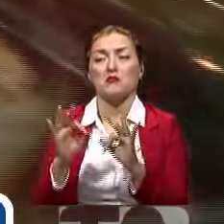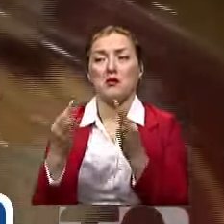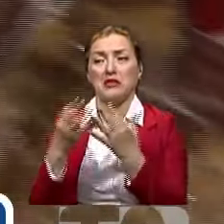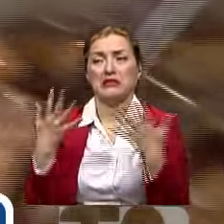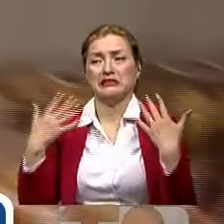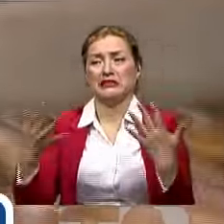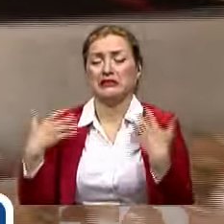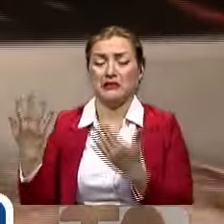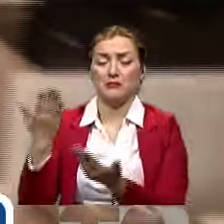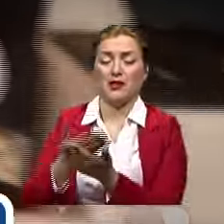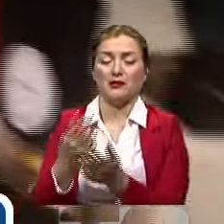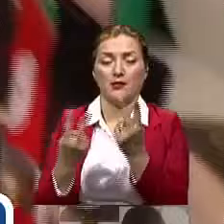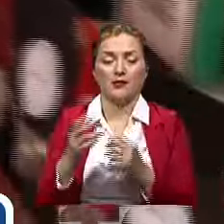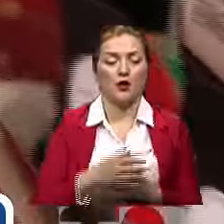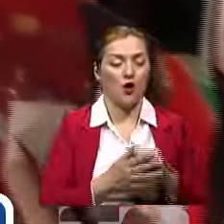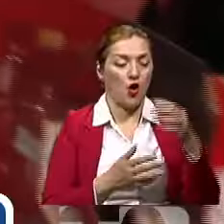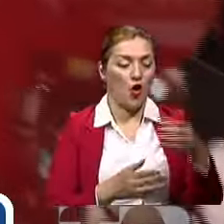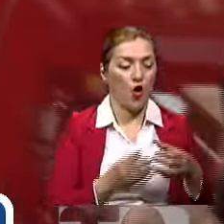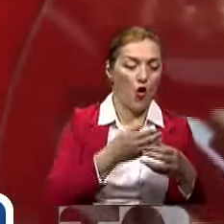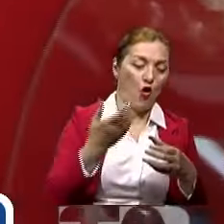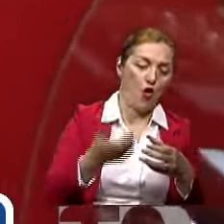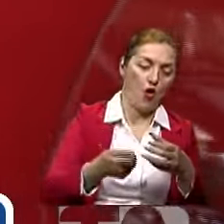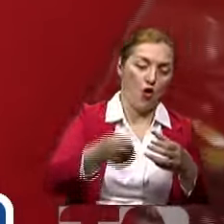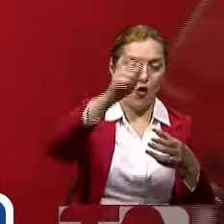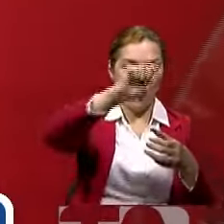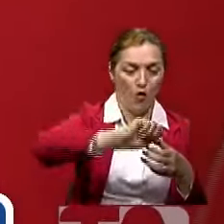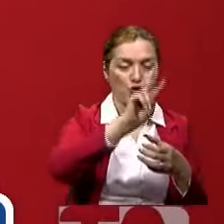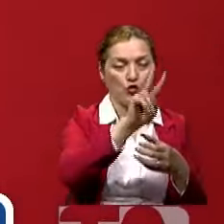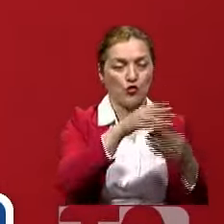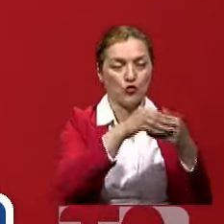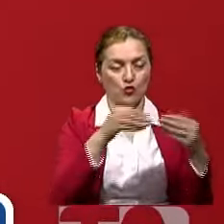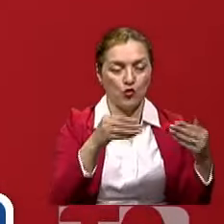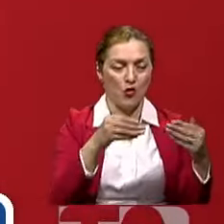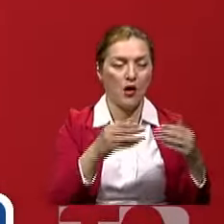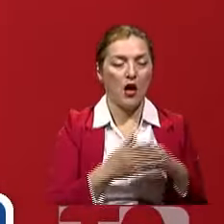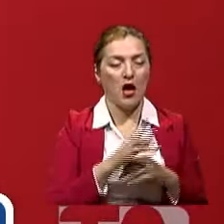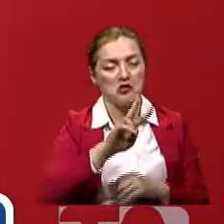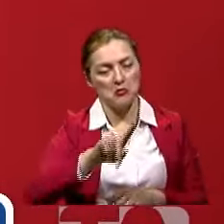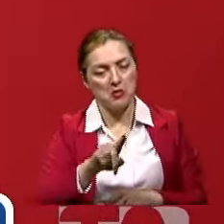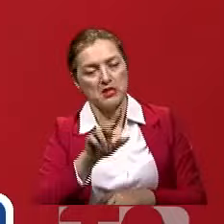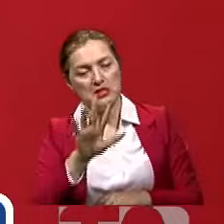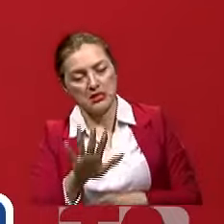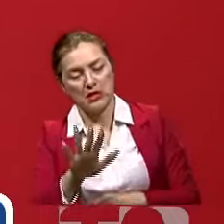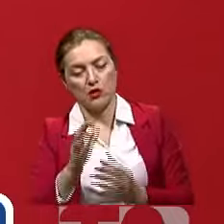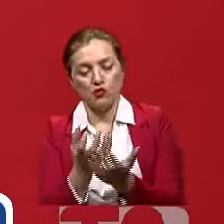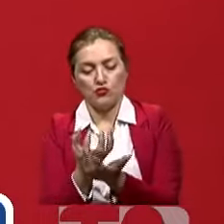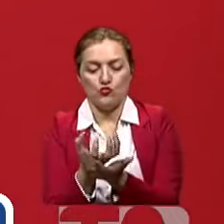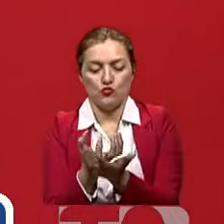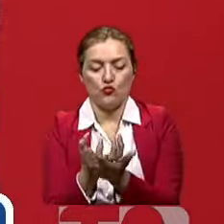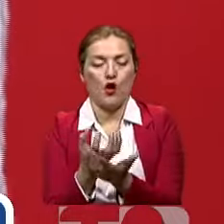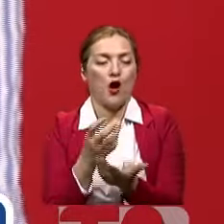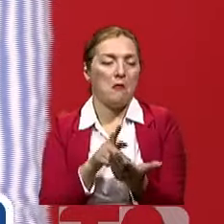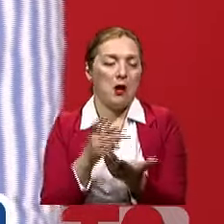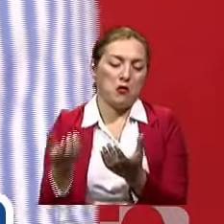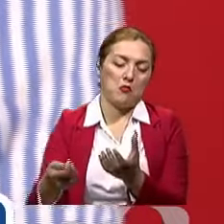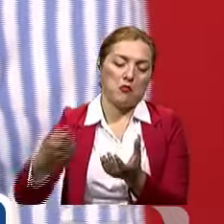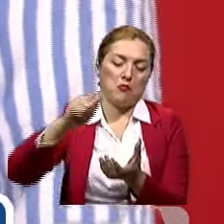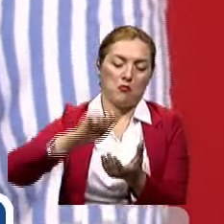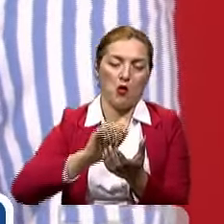cono, que cuesta $2, el simple, el doble, $2.25, tulipanes... $4, para